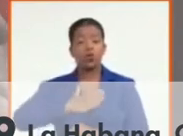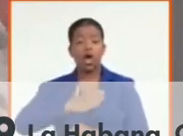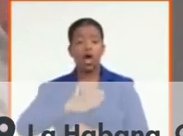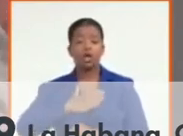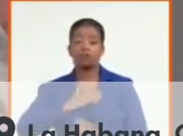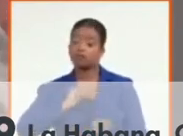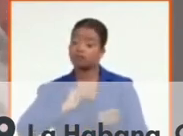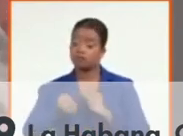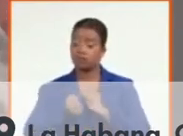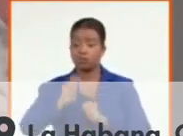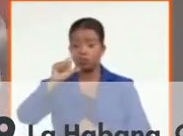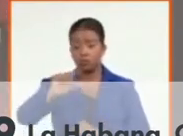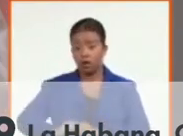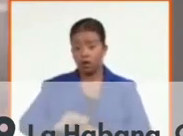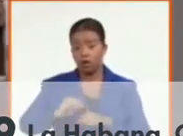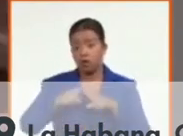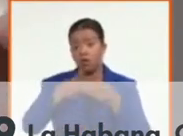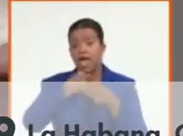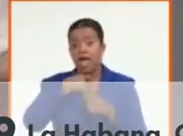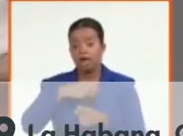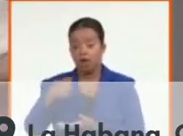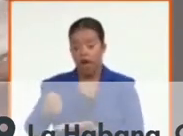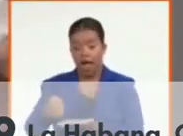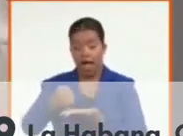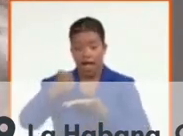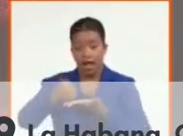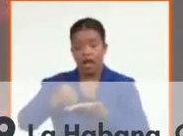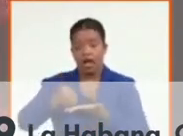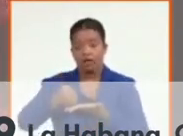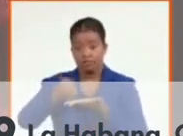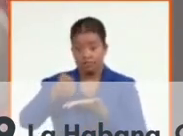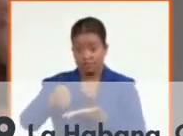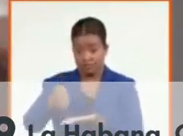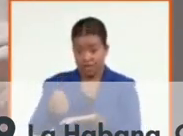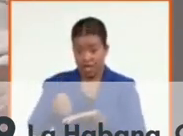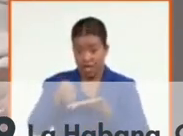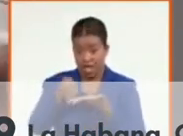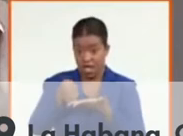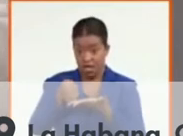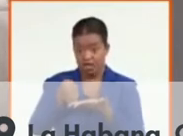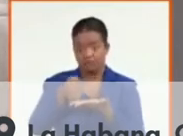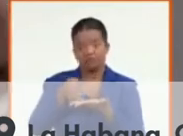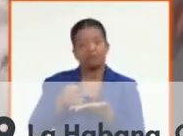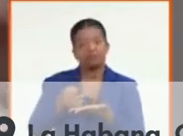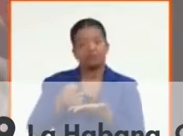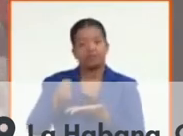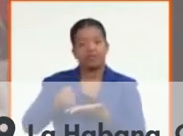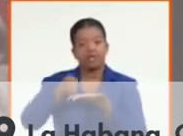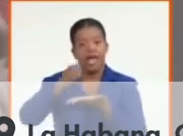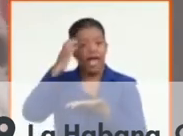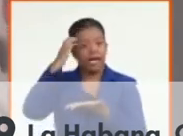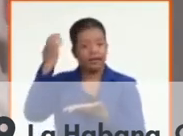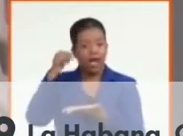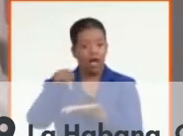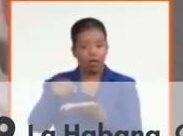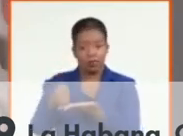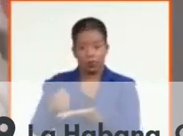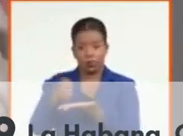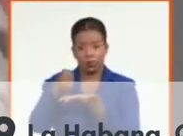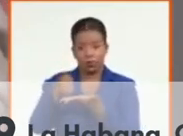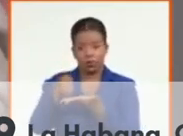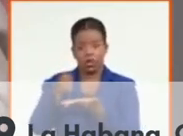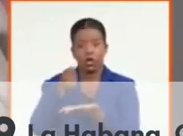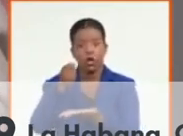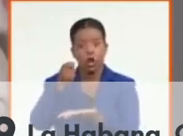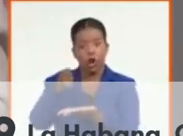usted compra aquí esta jarra y la axila y la en el estado la pone aquí dicen allá de le dio ningún valor se le quiere